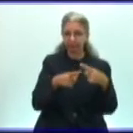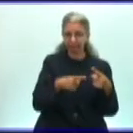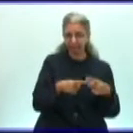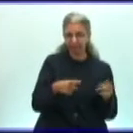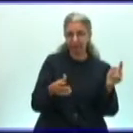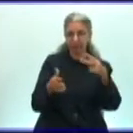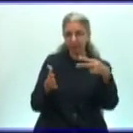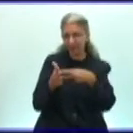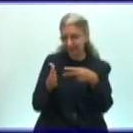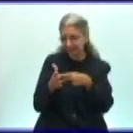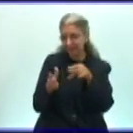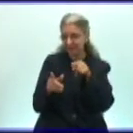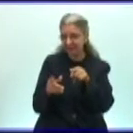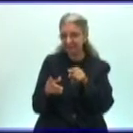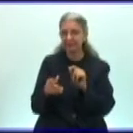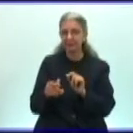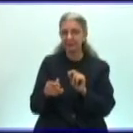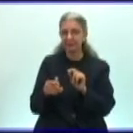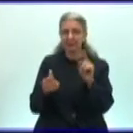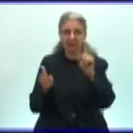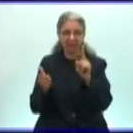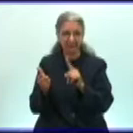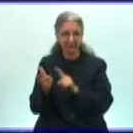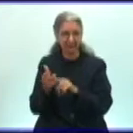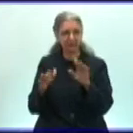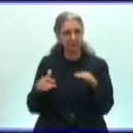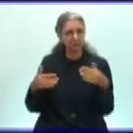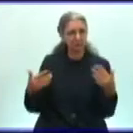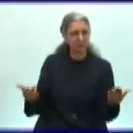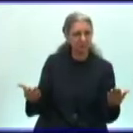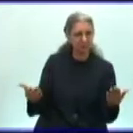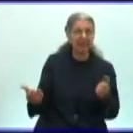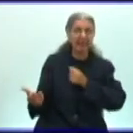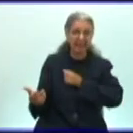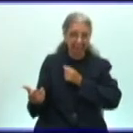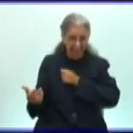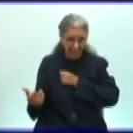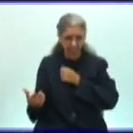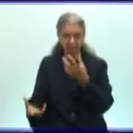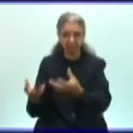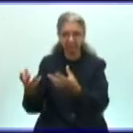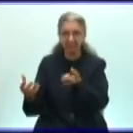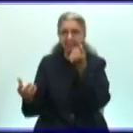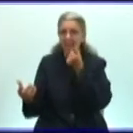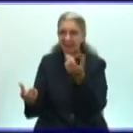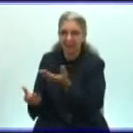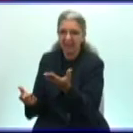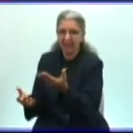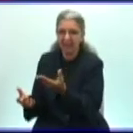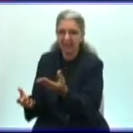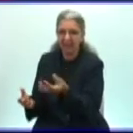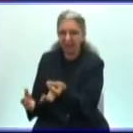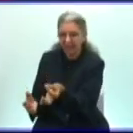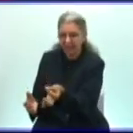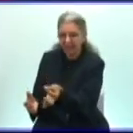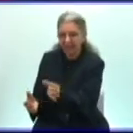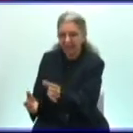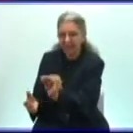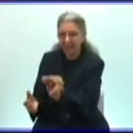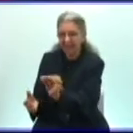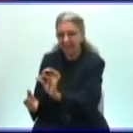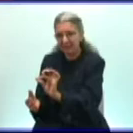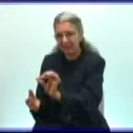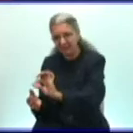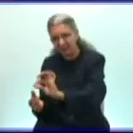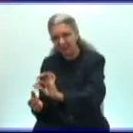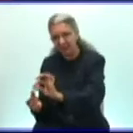¿Recuerdan? En esta hornilla eléctrica, si nosotros queremos que caliente más rápido, ¿qué hacemos? Movemos entonces el botón de la